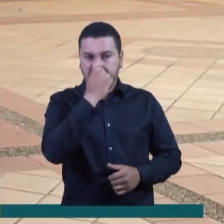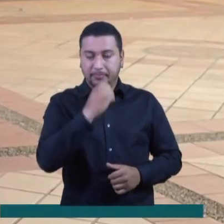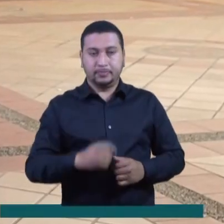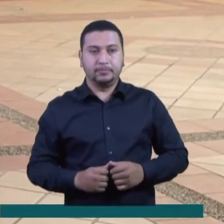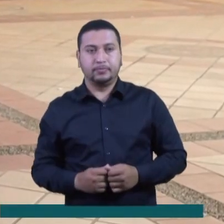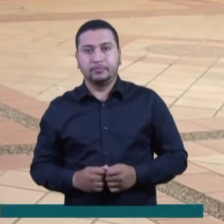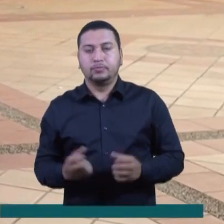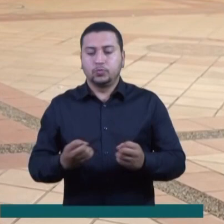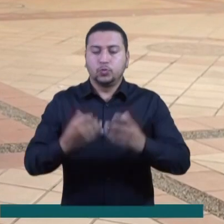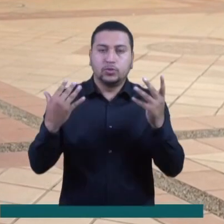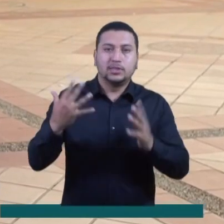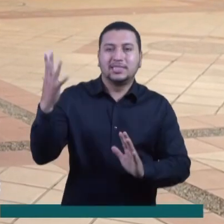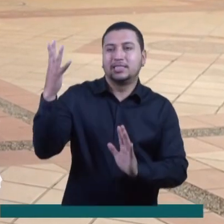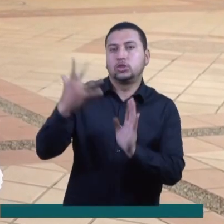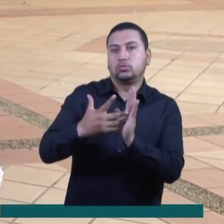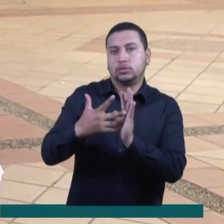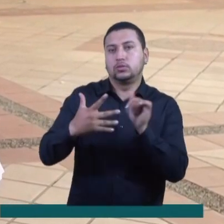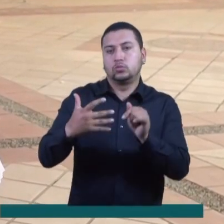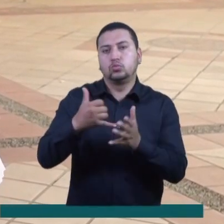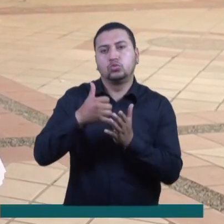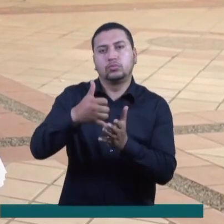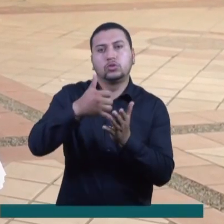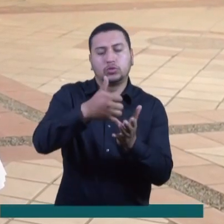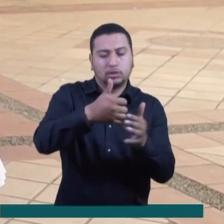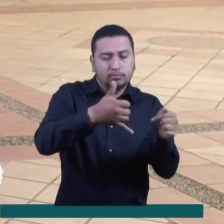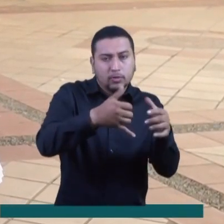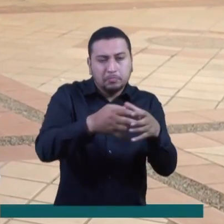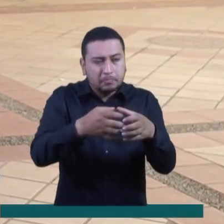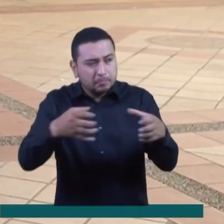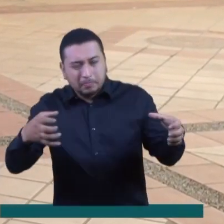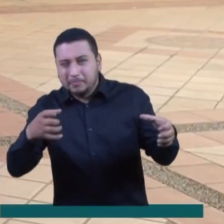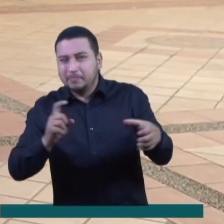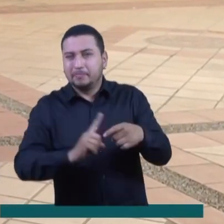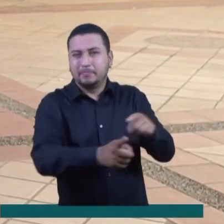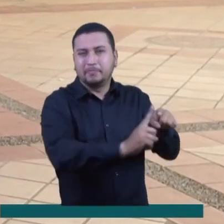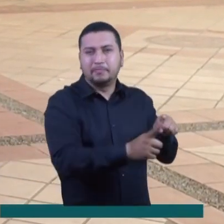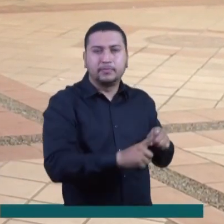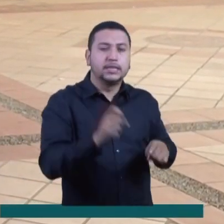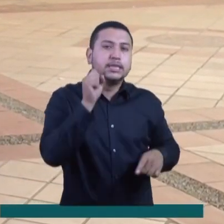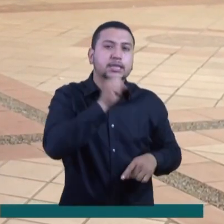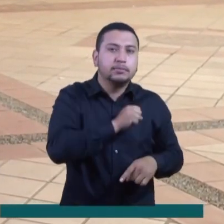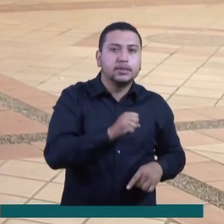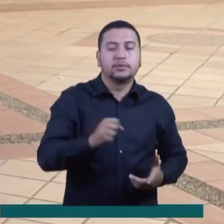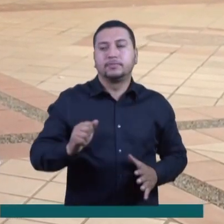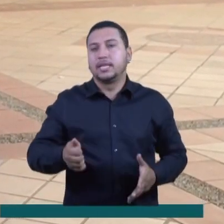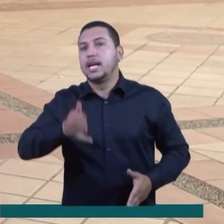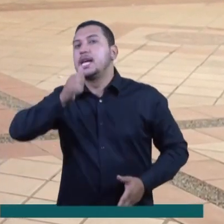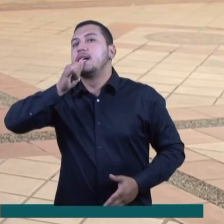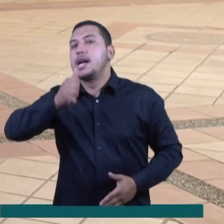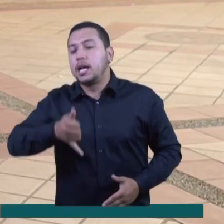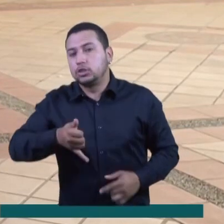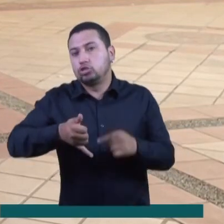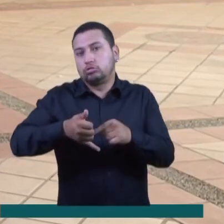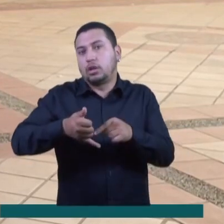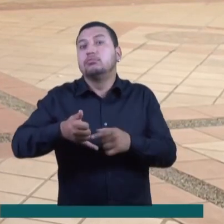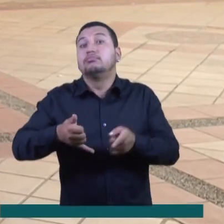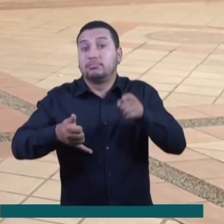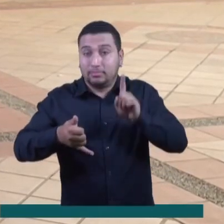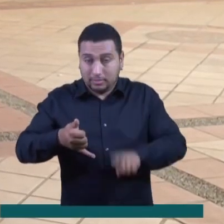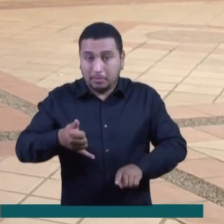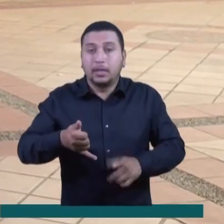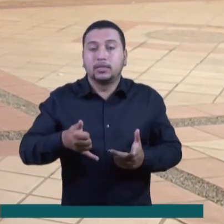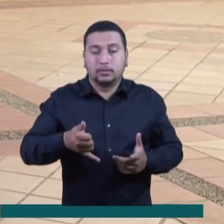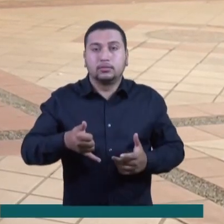aprendieron 5 mil botellas de diferentes marcas de cerveza gaseosa y